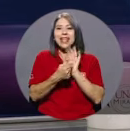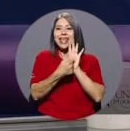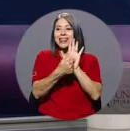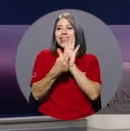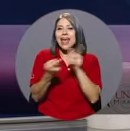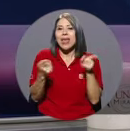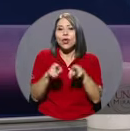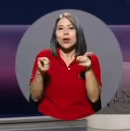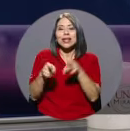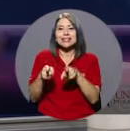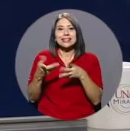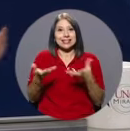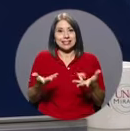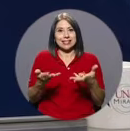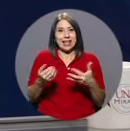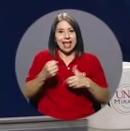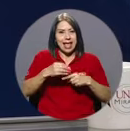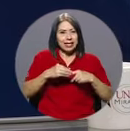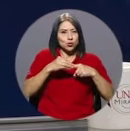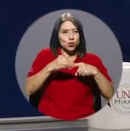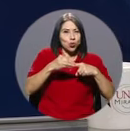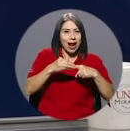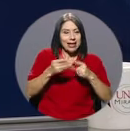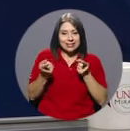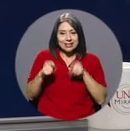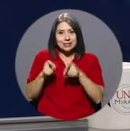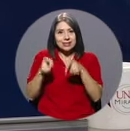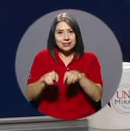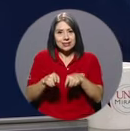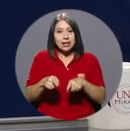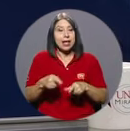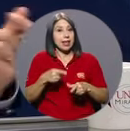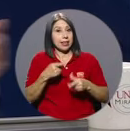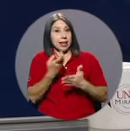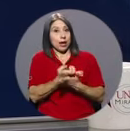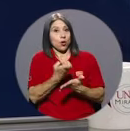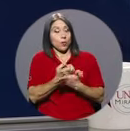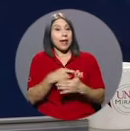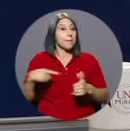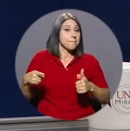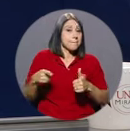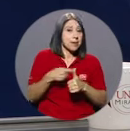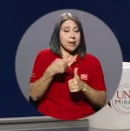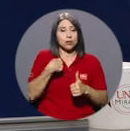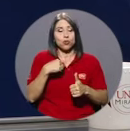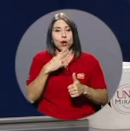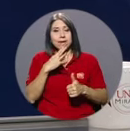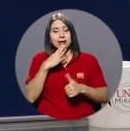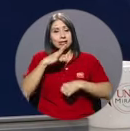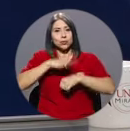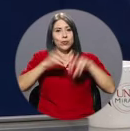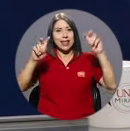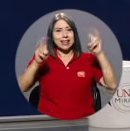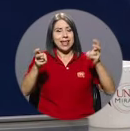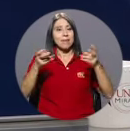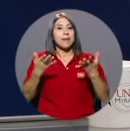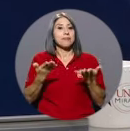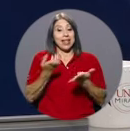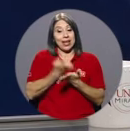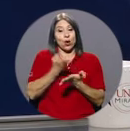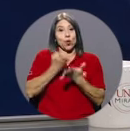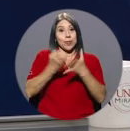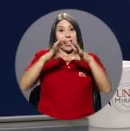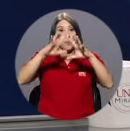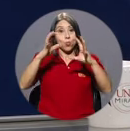coyunturales o estructurales que puedan haber en una economía. Yo quisiera referirme primero a lo que bien decía Daniel, el tema de la desaceleración de la